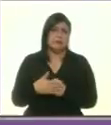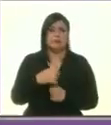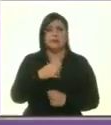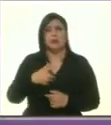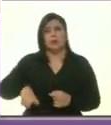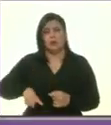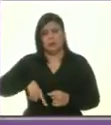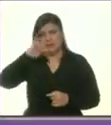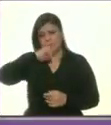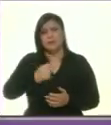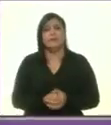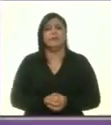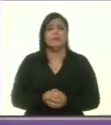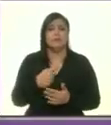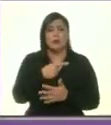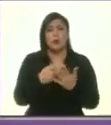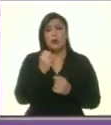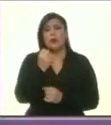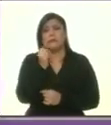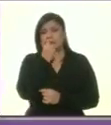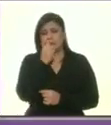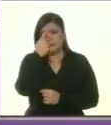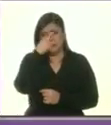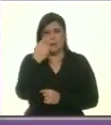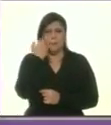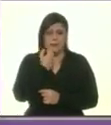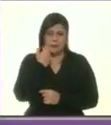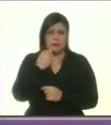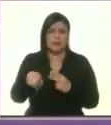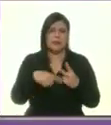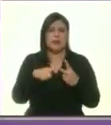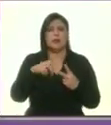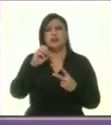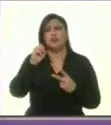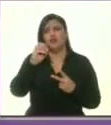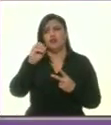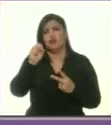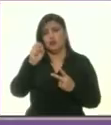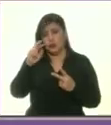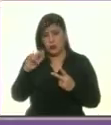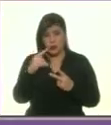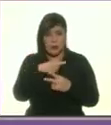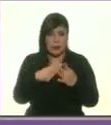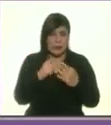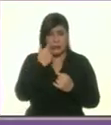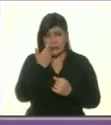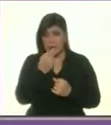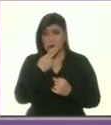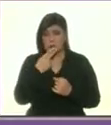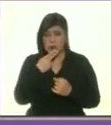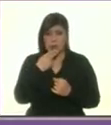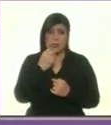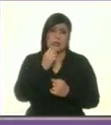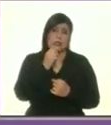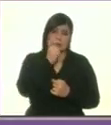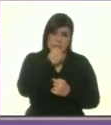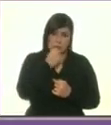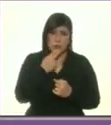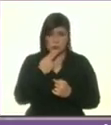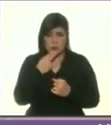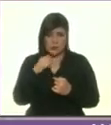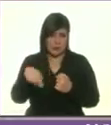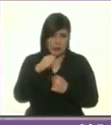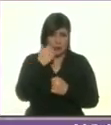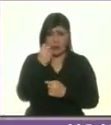en algunos segundos a marco rascón también a loren osornio gustan hacer uso de esos segundos lorena